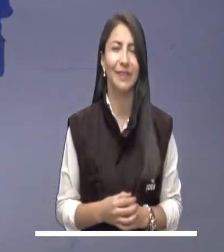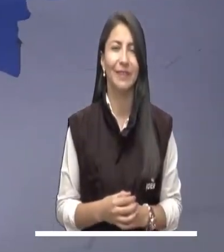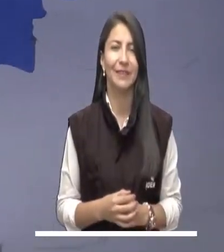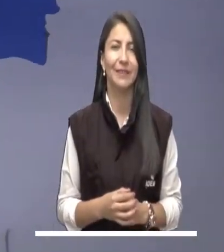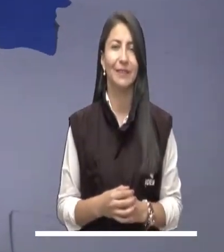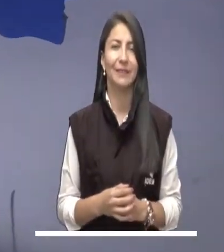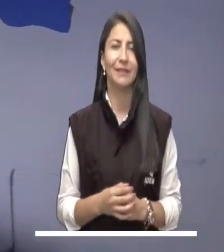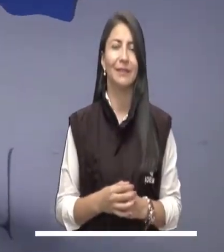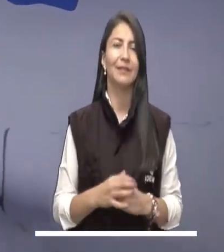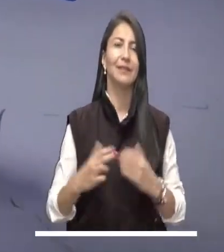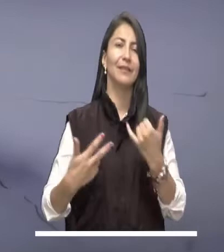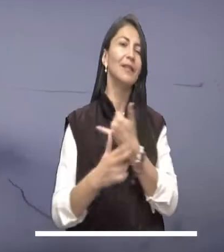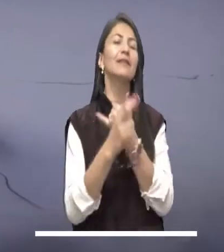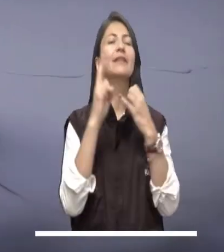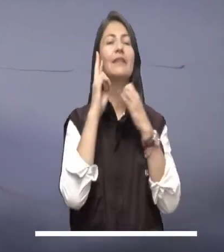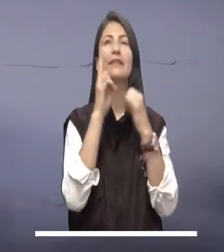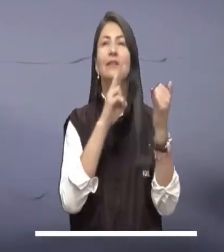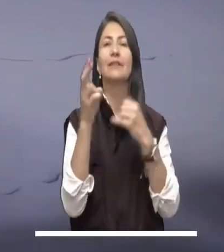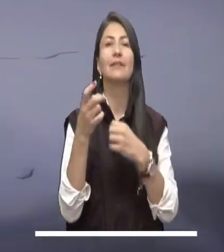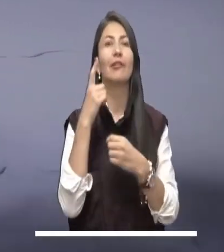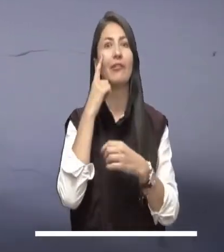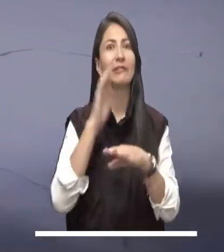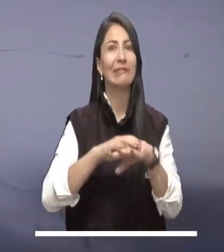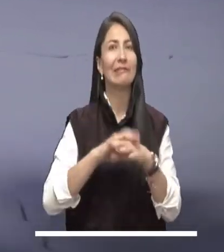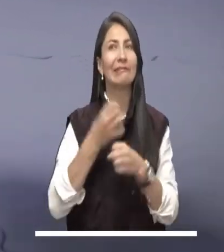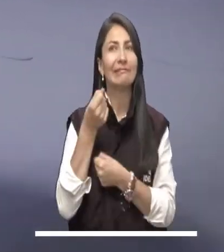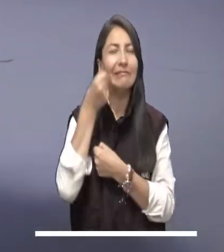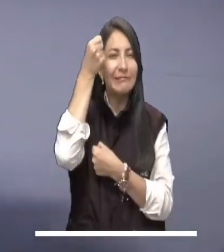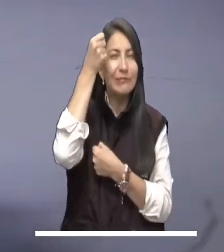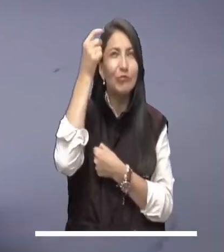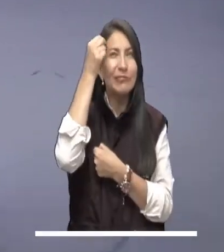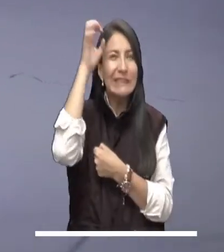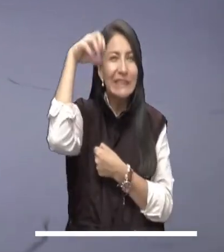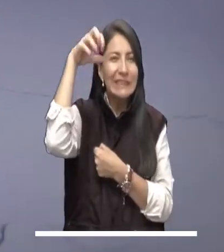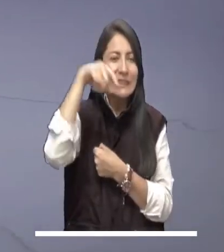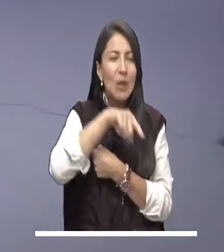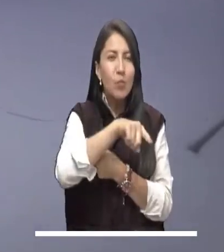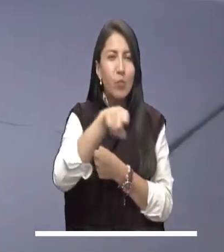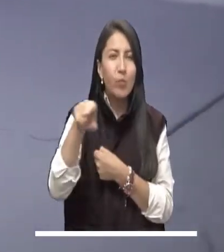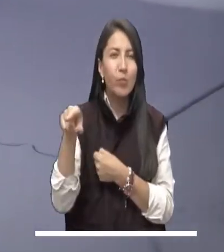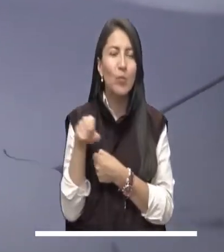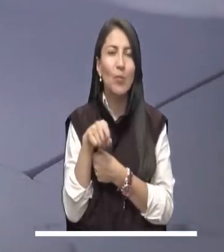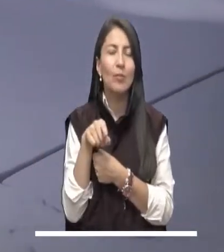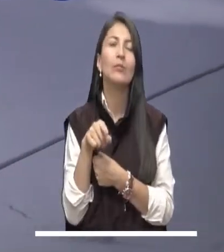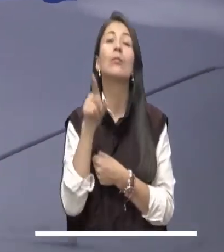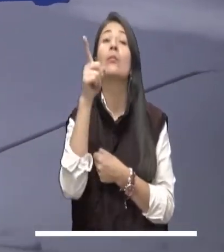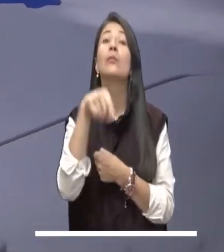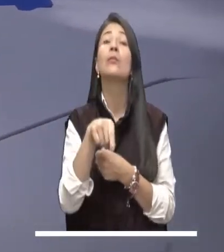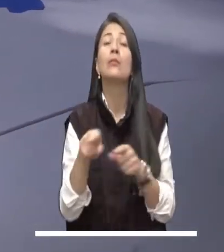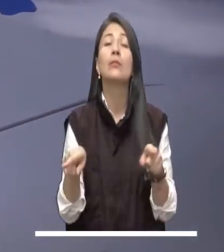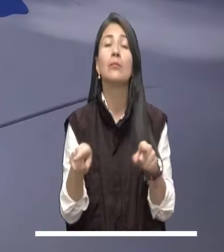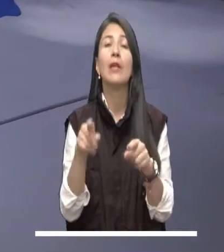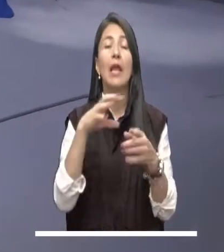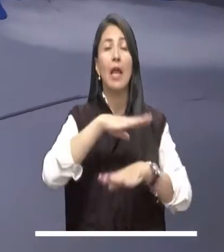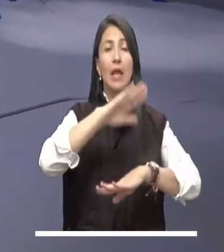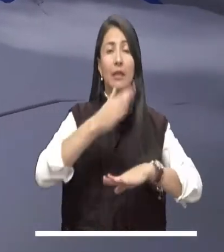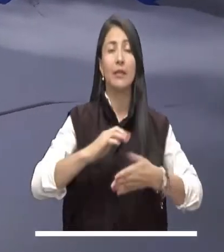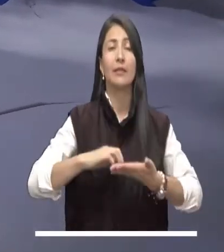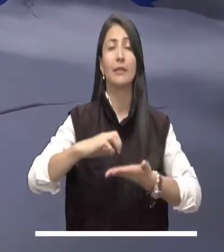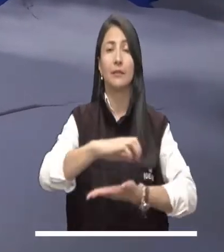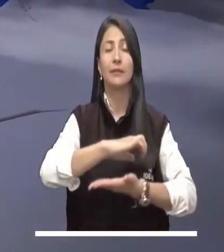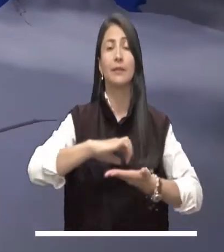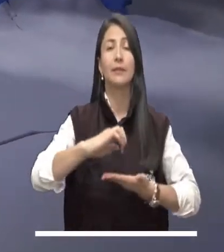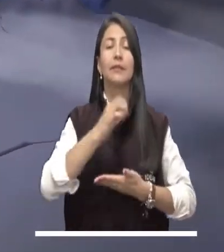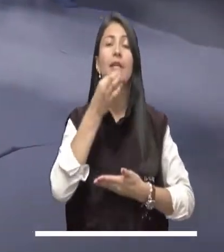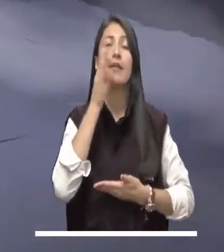la región andina de realizar paraguas porque esta noche lloverá en amplios sectores de la región incluyendo antioquia santanderes